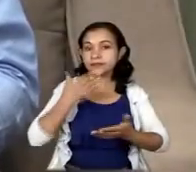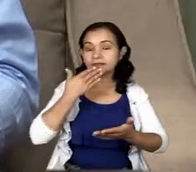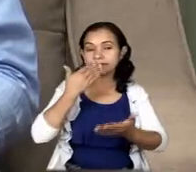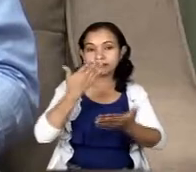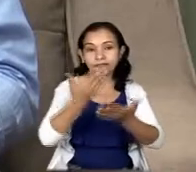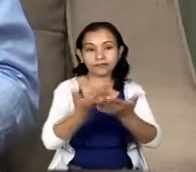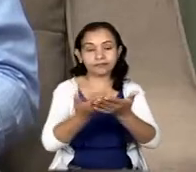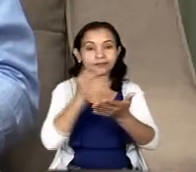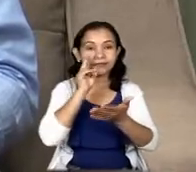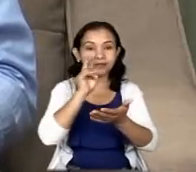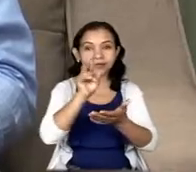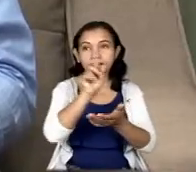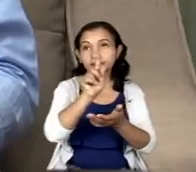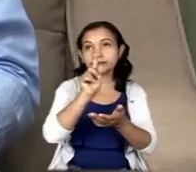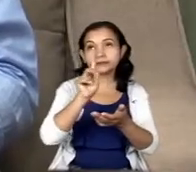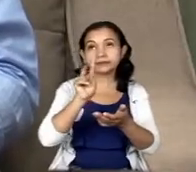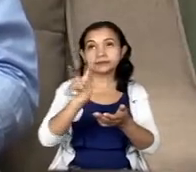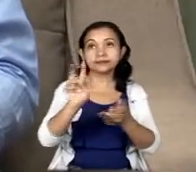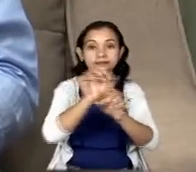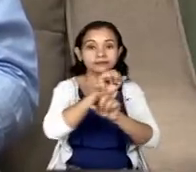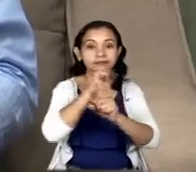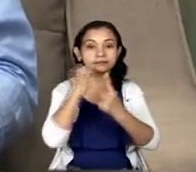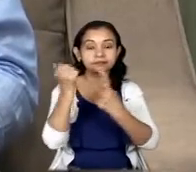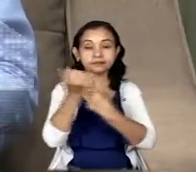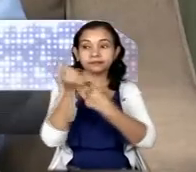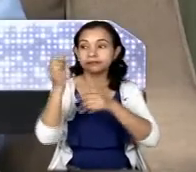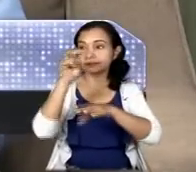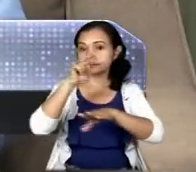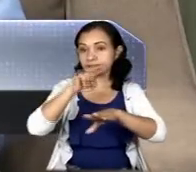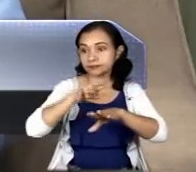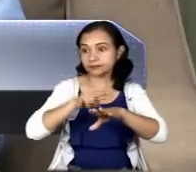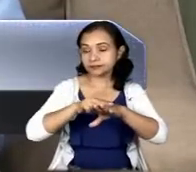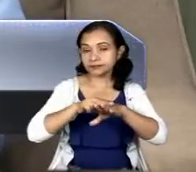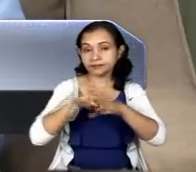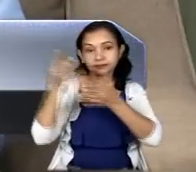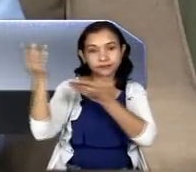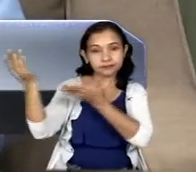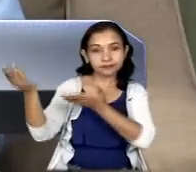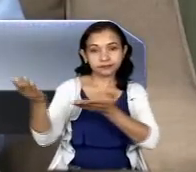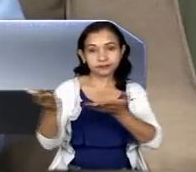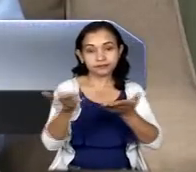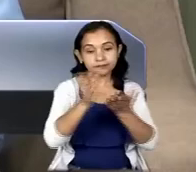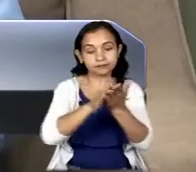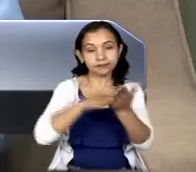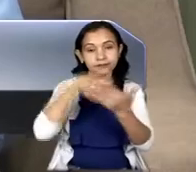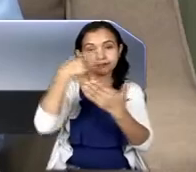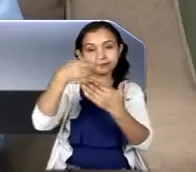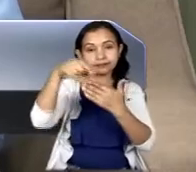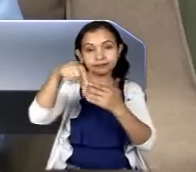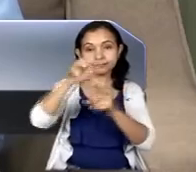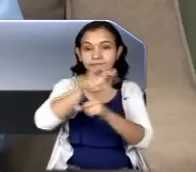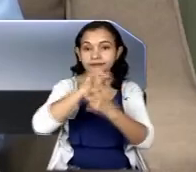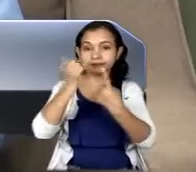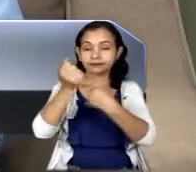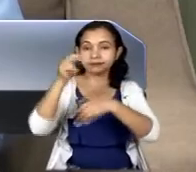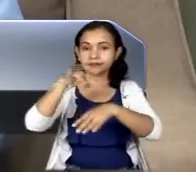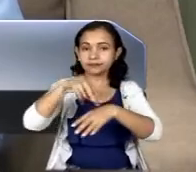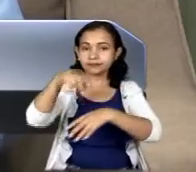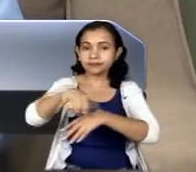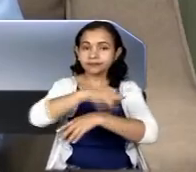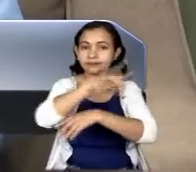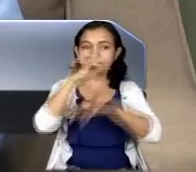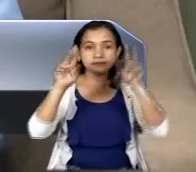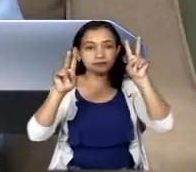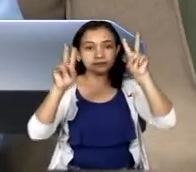Gracias por estar en sintonía del canal parlamentario, el canal de la Asamblea Nacional, y les doy la más cordial bienvenida a su programa Desde el Parlamento. En esta oportunidad abordando un tema que